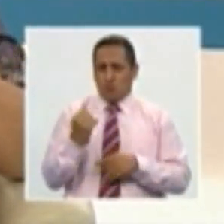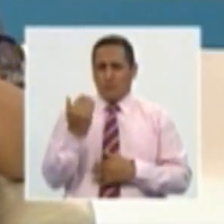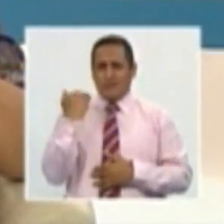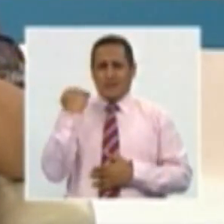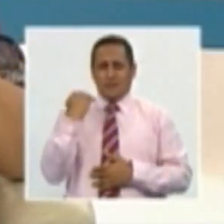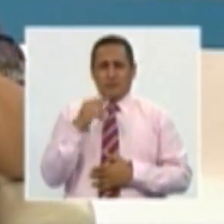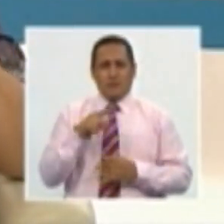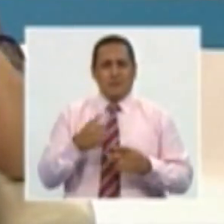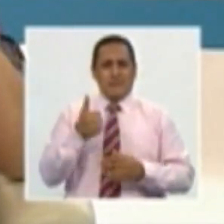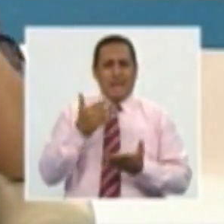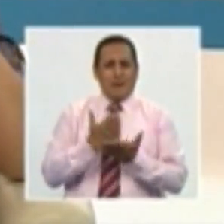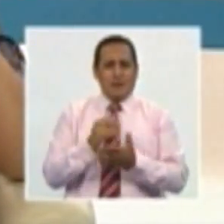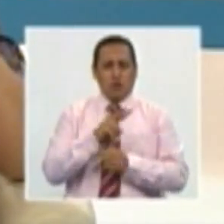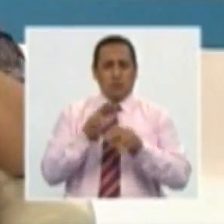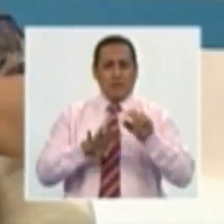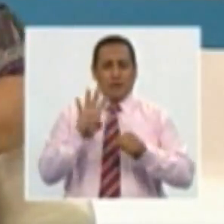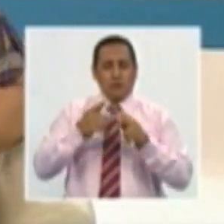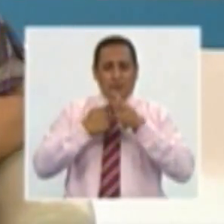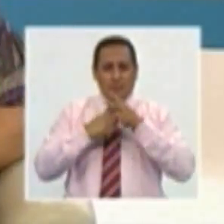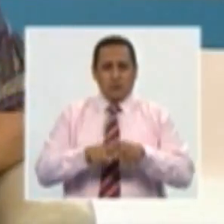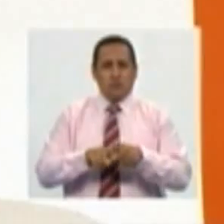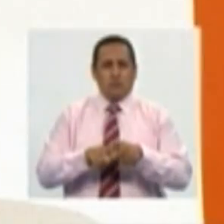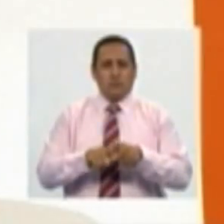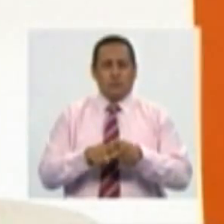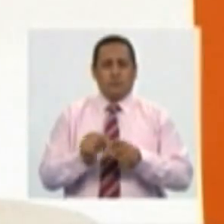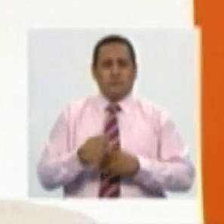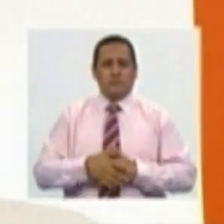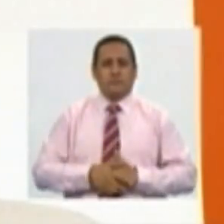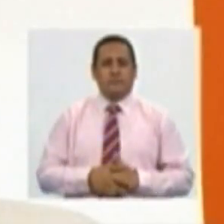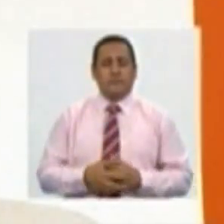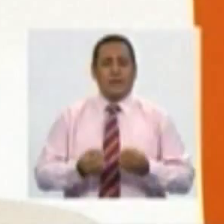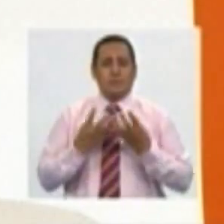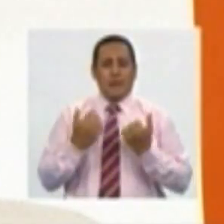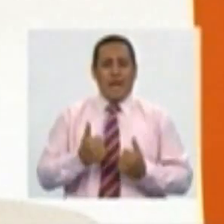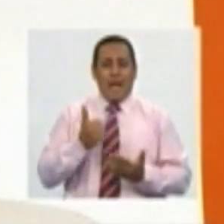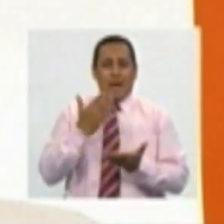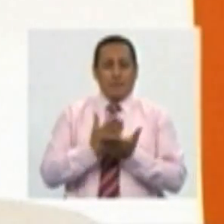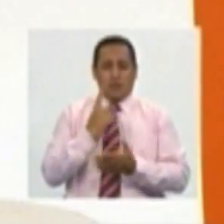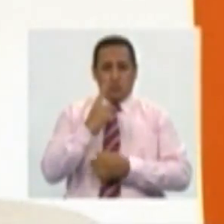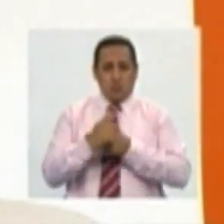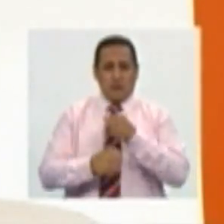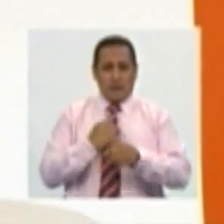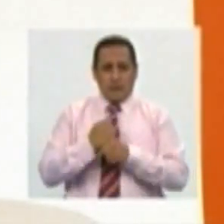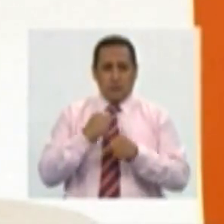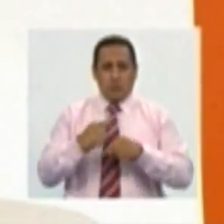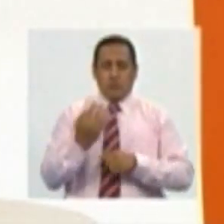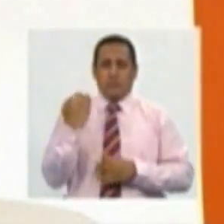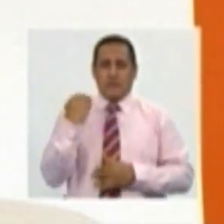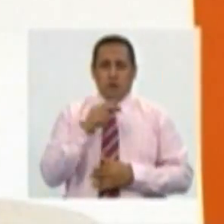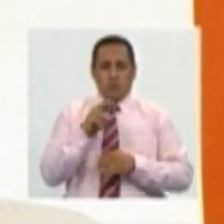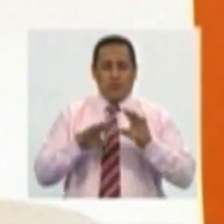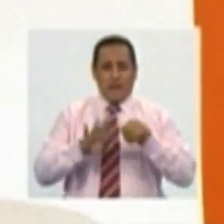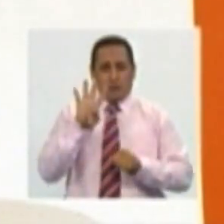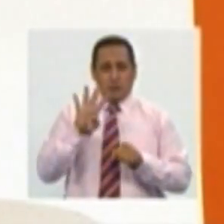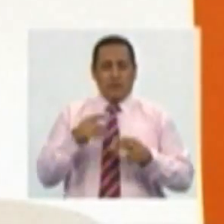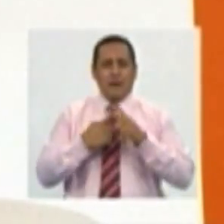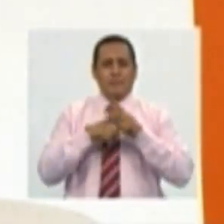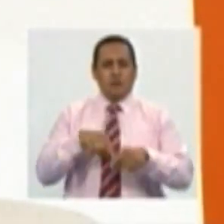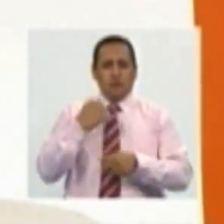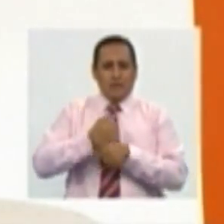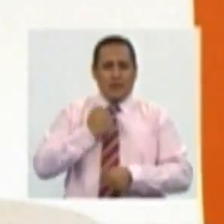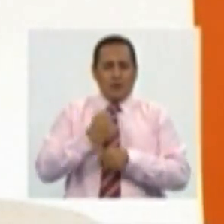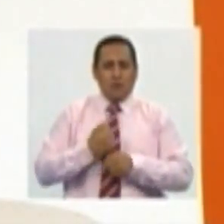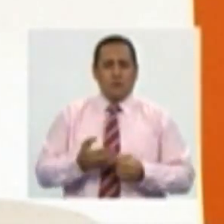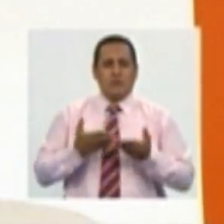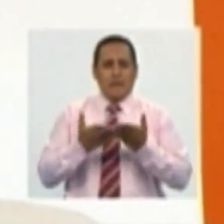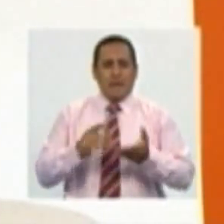Están desde abril del 2014. Sí. En abril de este año, SUNAFIL ha iniciado operaciones. Inició